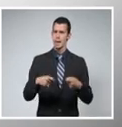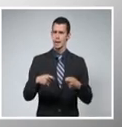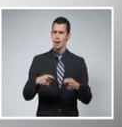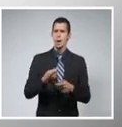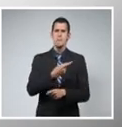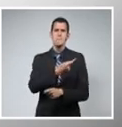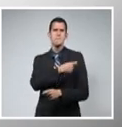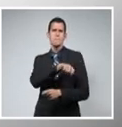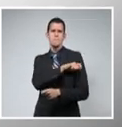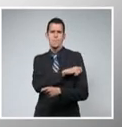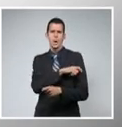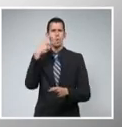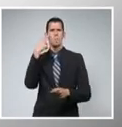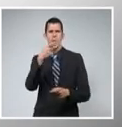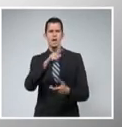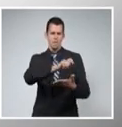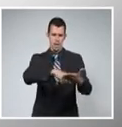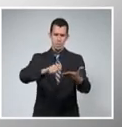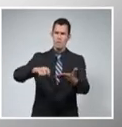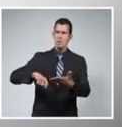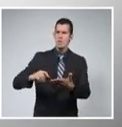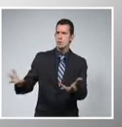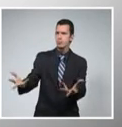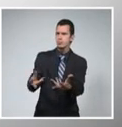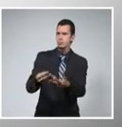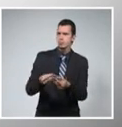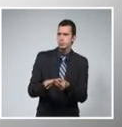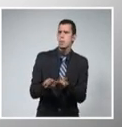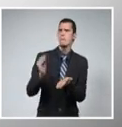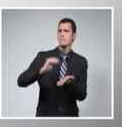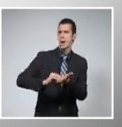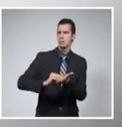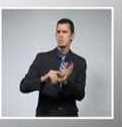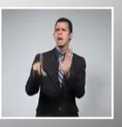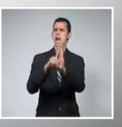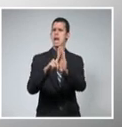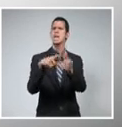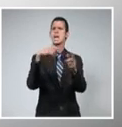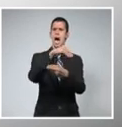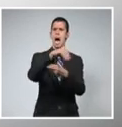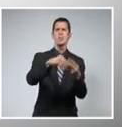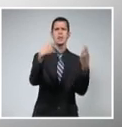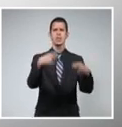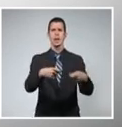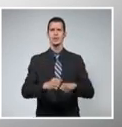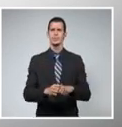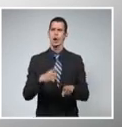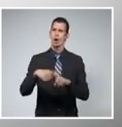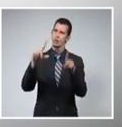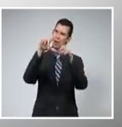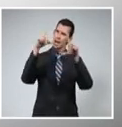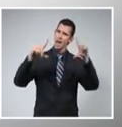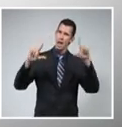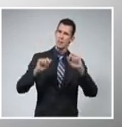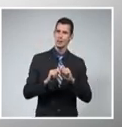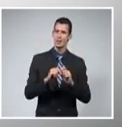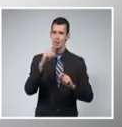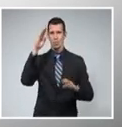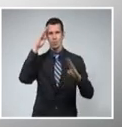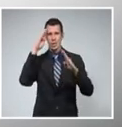Peticiones colectivas o masivas. Lemas. Caricaturas. Símbolos.